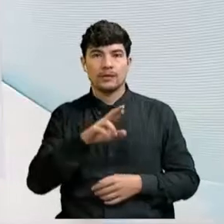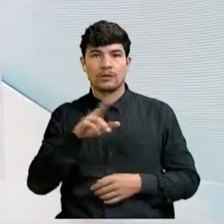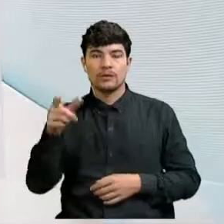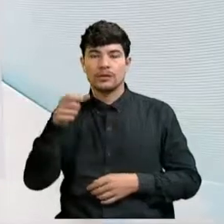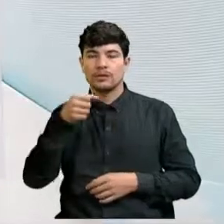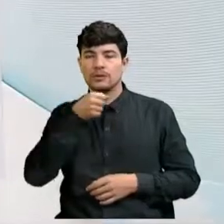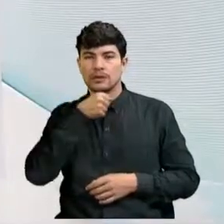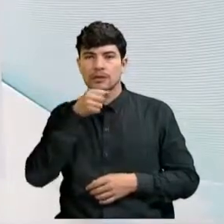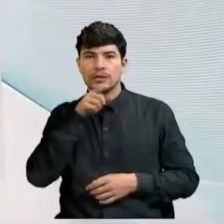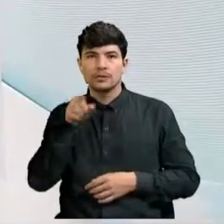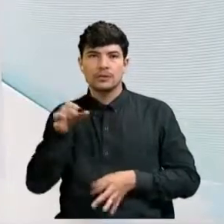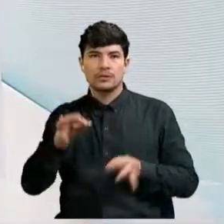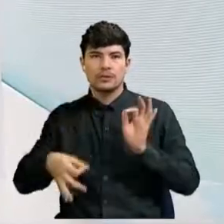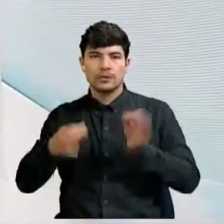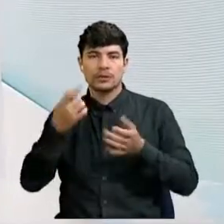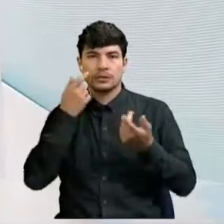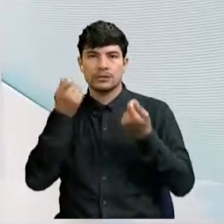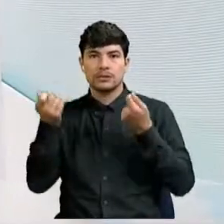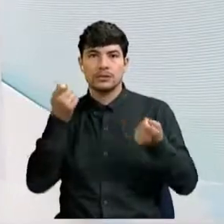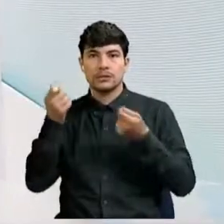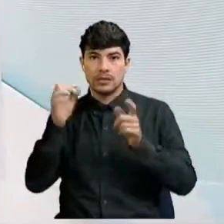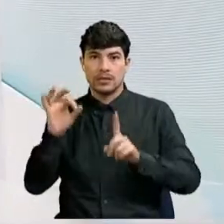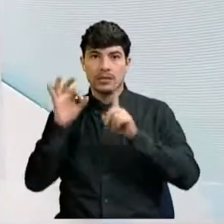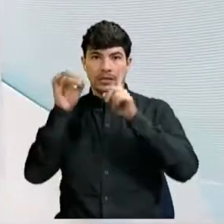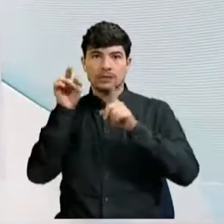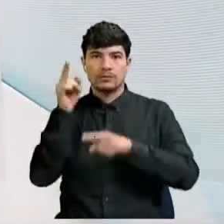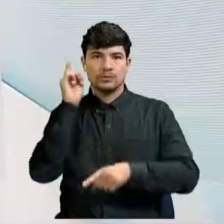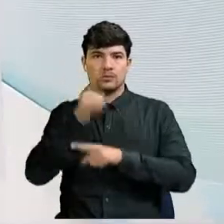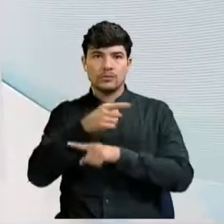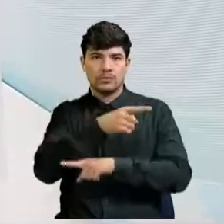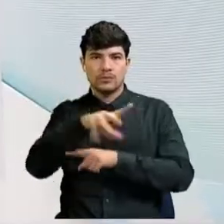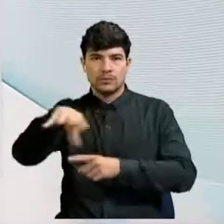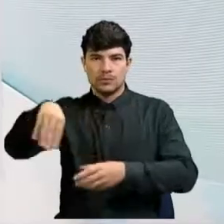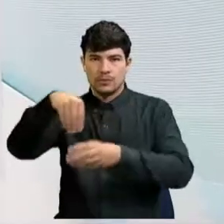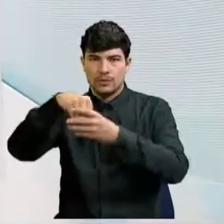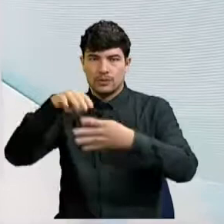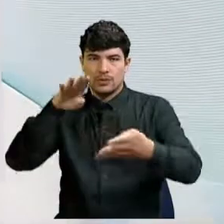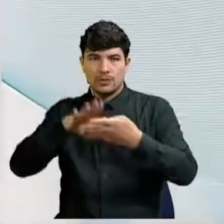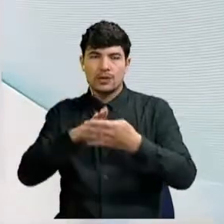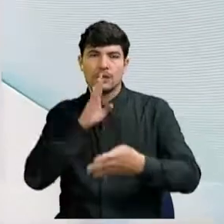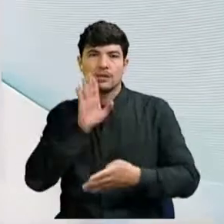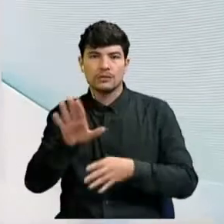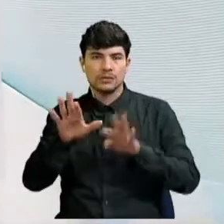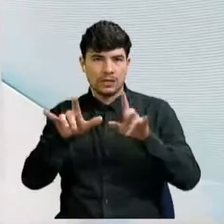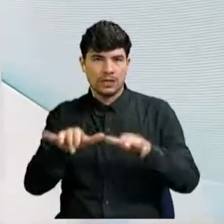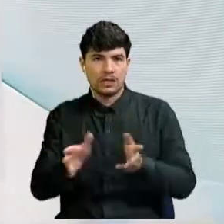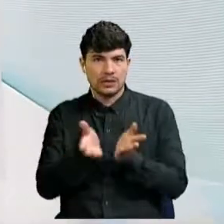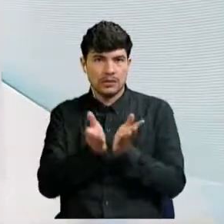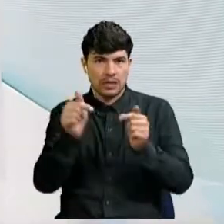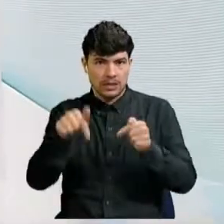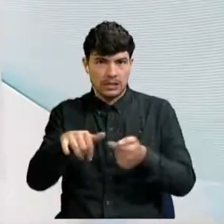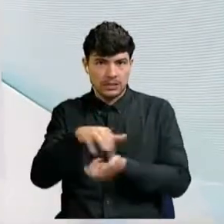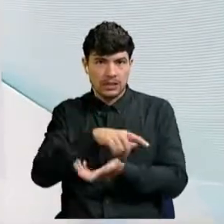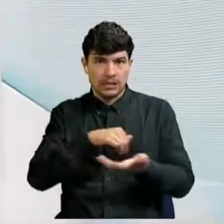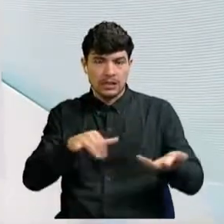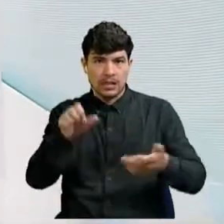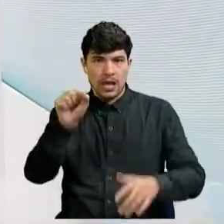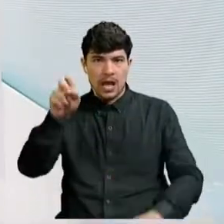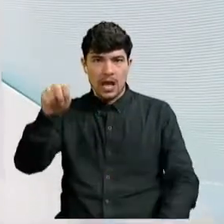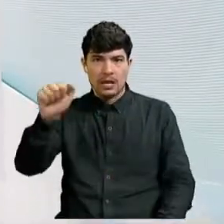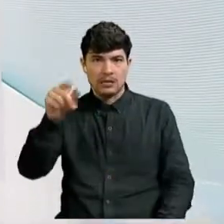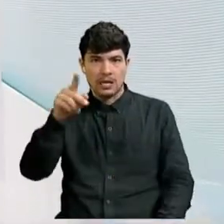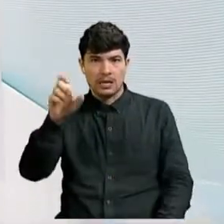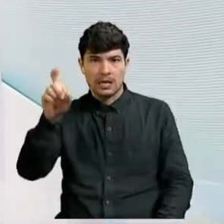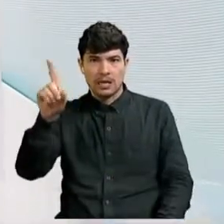Un juez con función de control de garantías dictó medida de aseguramiento en centro carcelario contra la secretaria de Educación de Santander, Ana de Dios Tarazona,